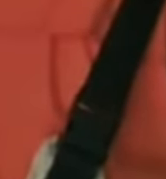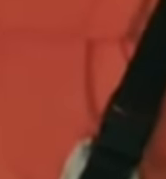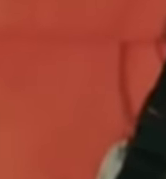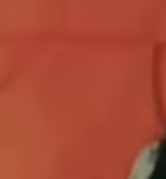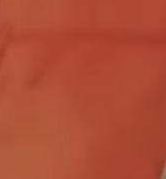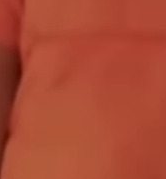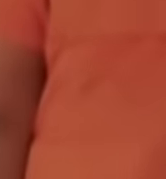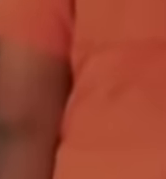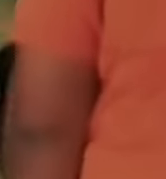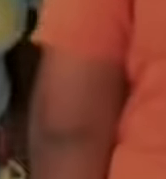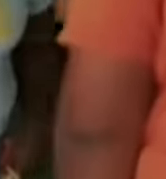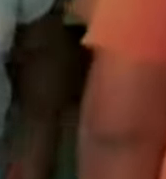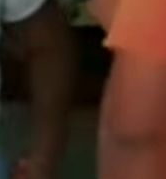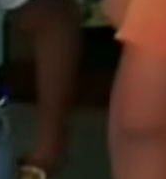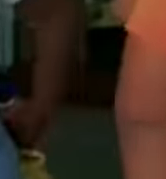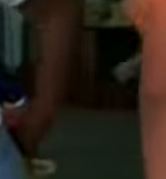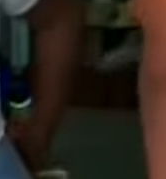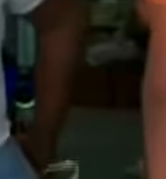abiertos.